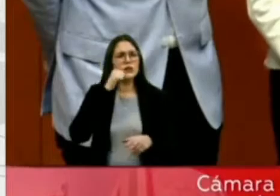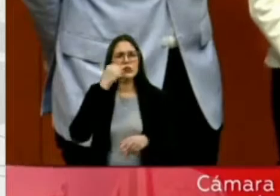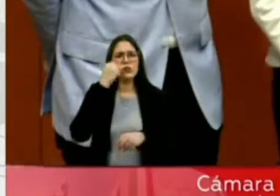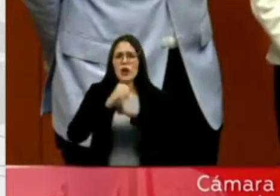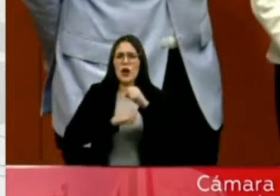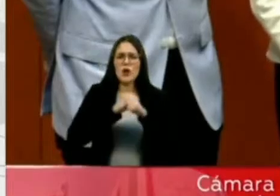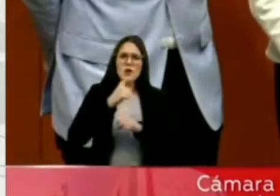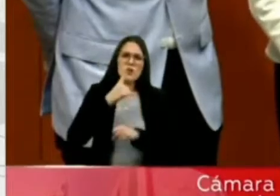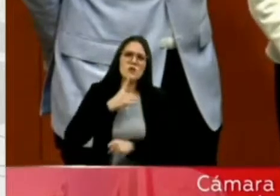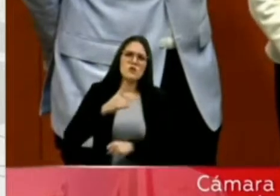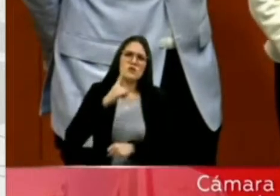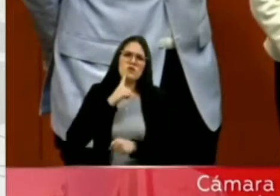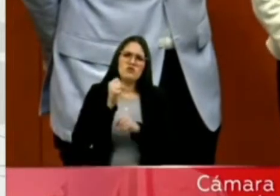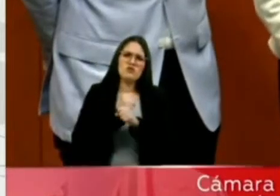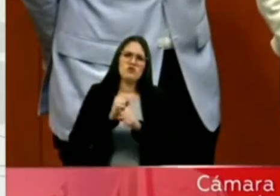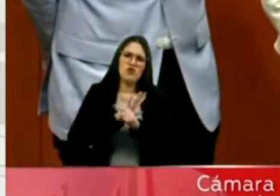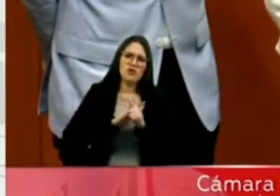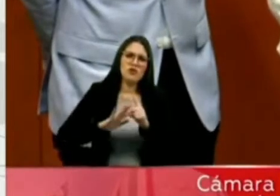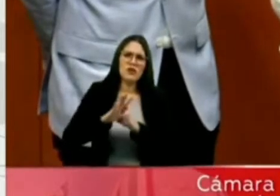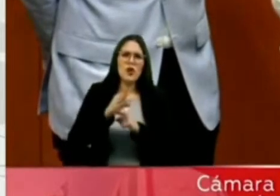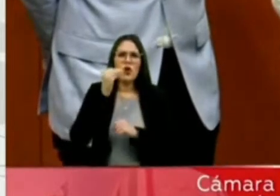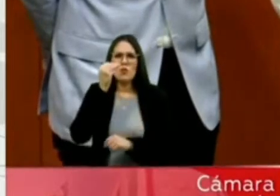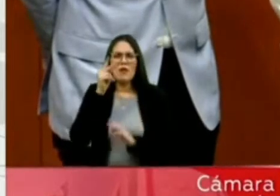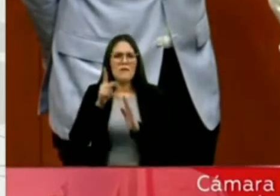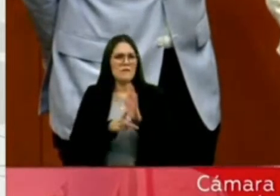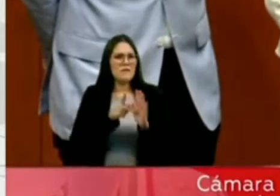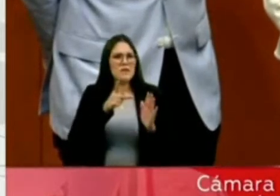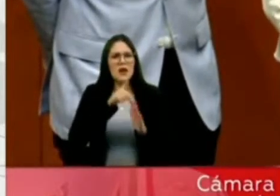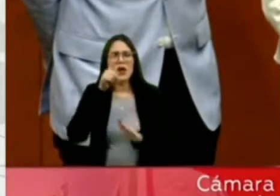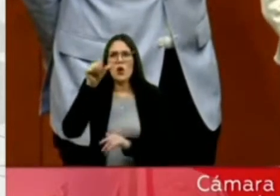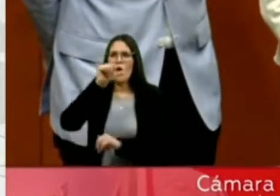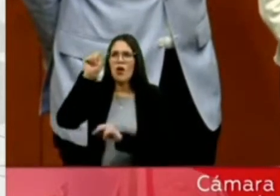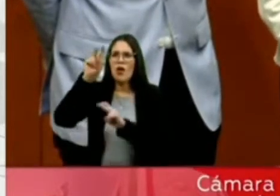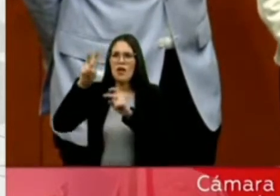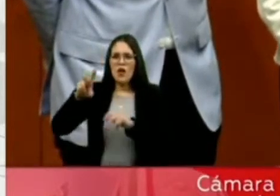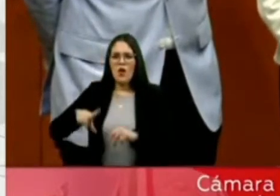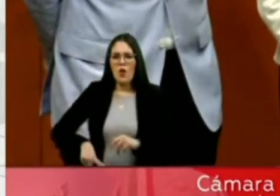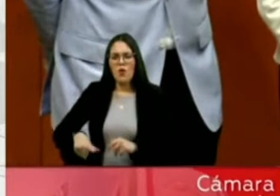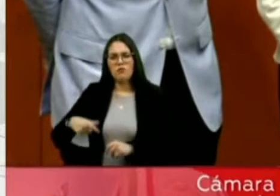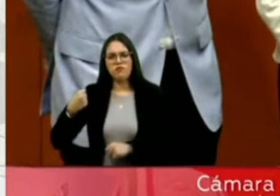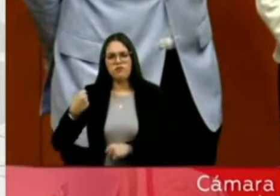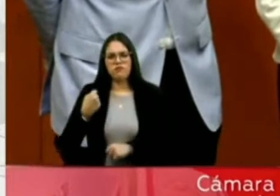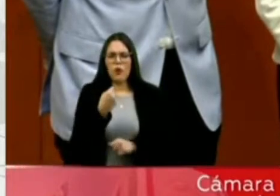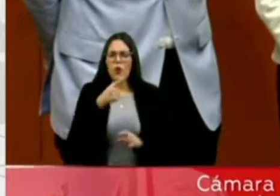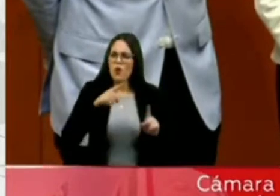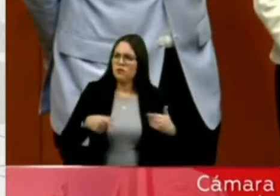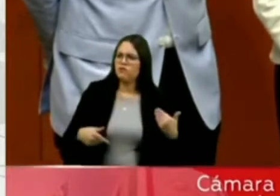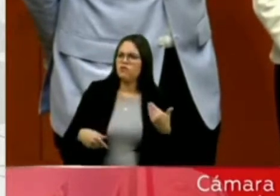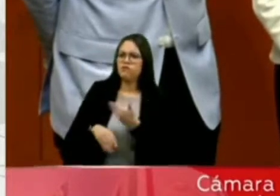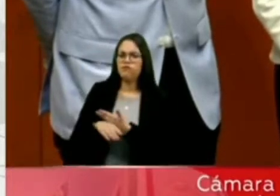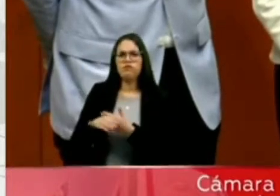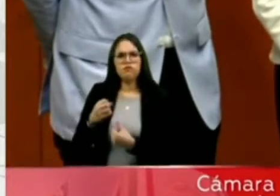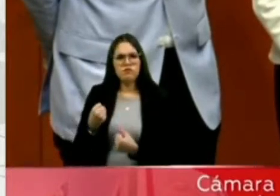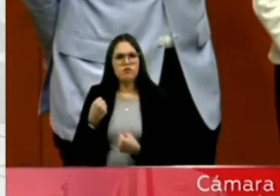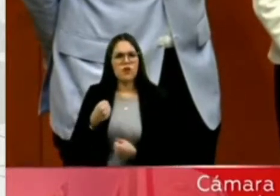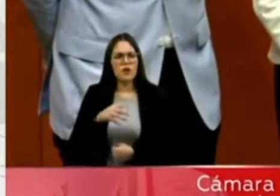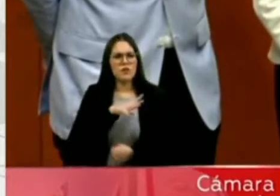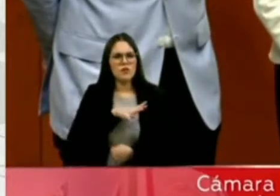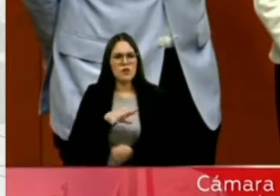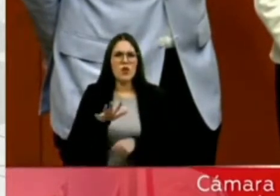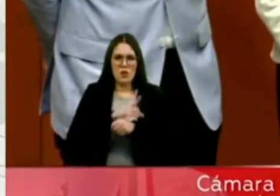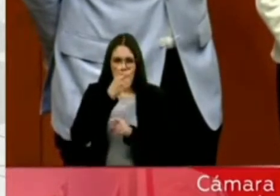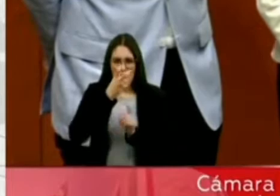Ha enfrentado en muchas ocasiones al poder y yo le pido que recuerde justamente esa